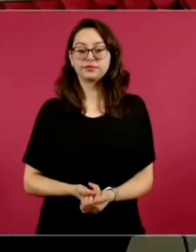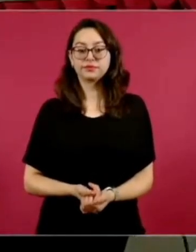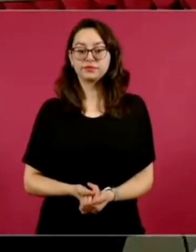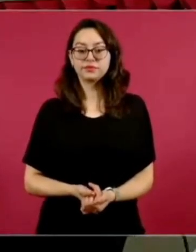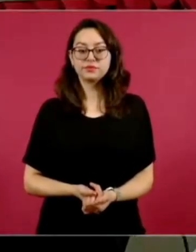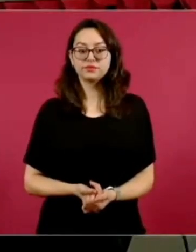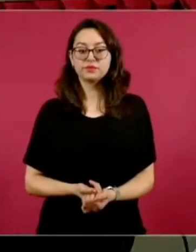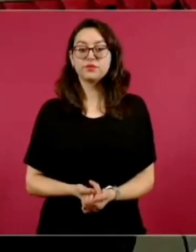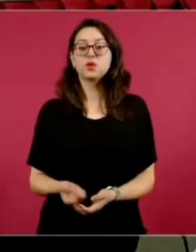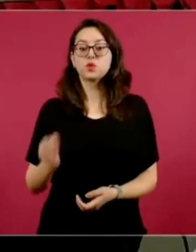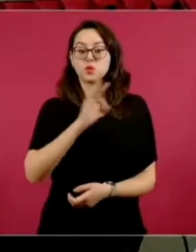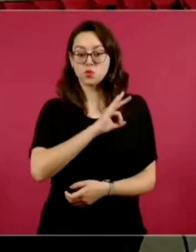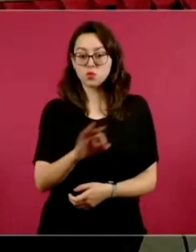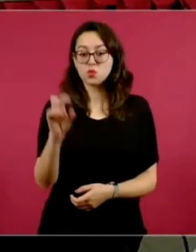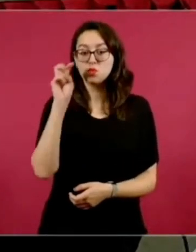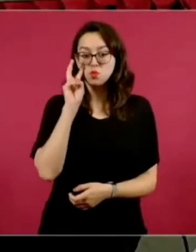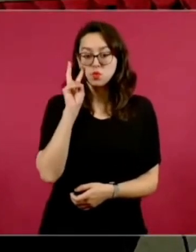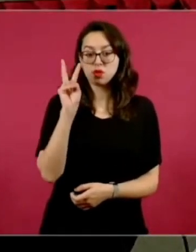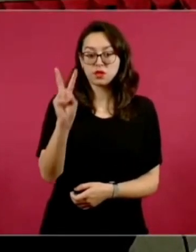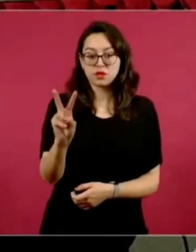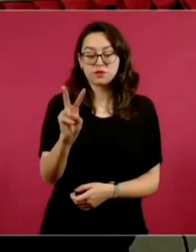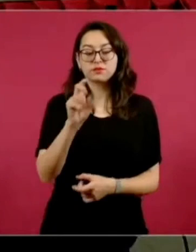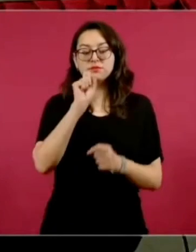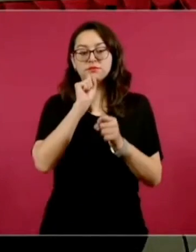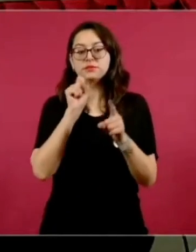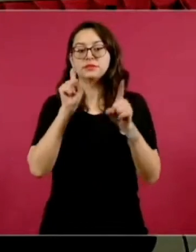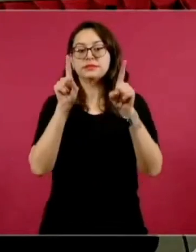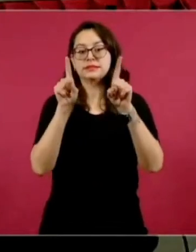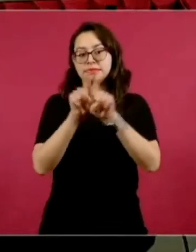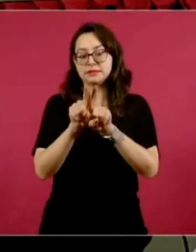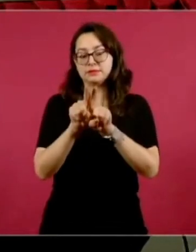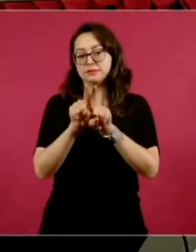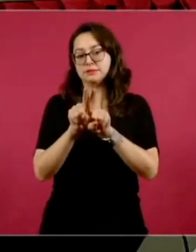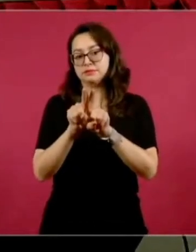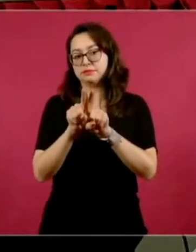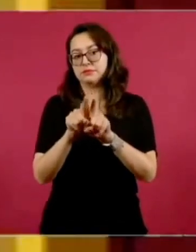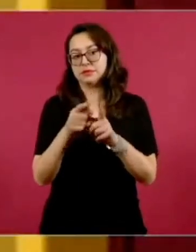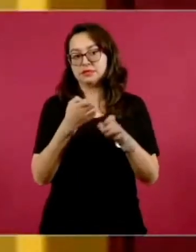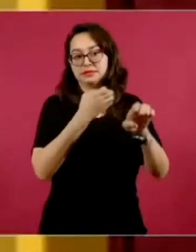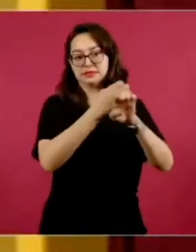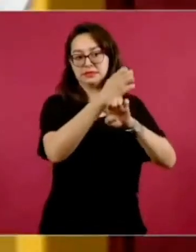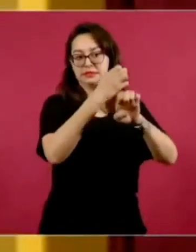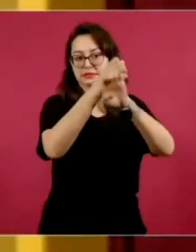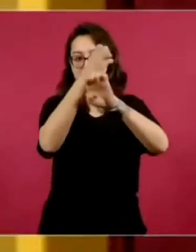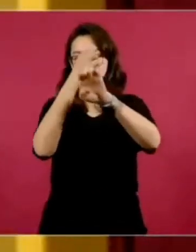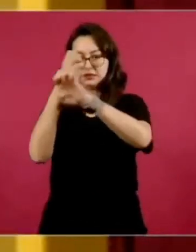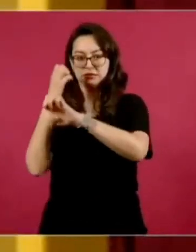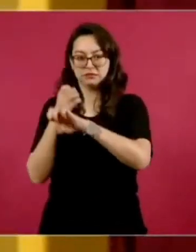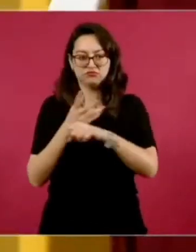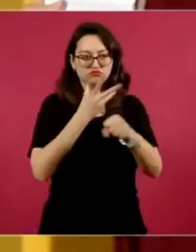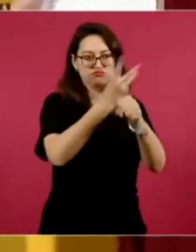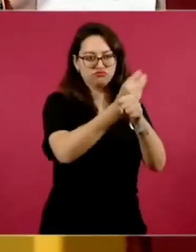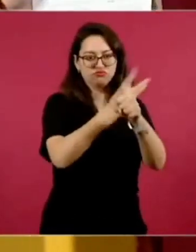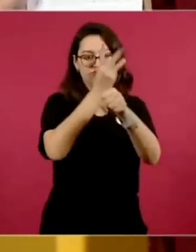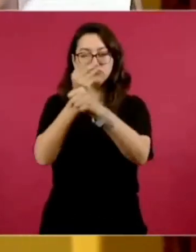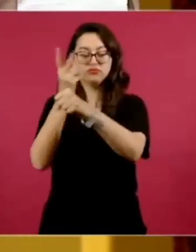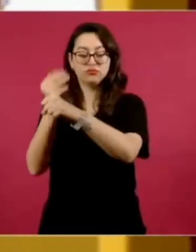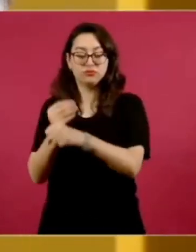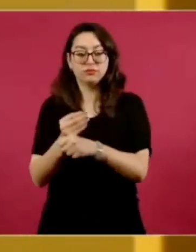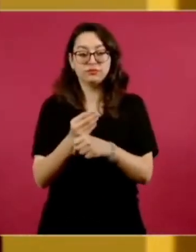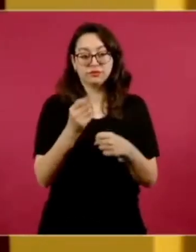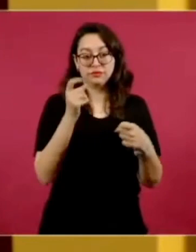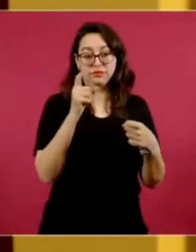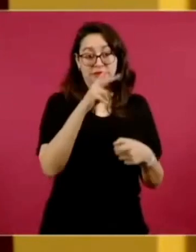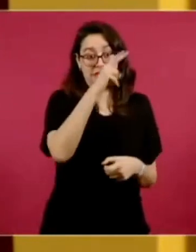y aquí vemos los que se intervinieron en cada uno de los estados. En el caso de Nayarit, empezamos siempre por